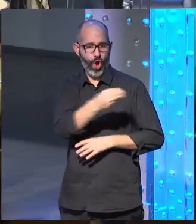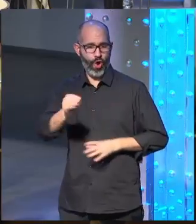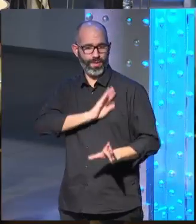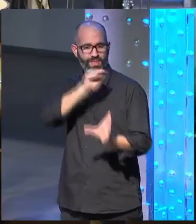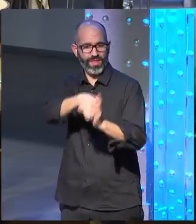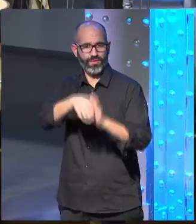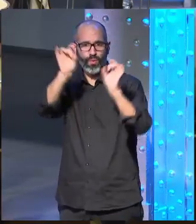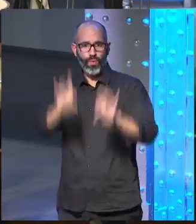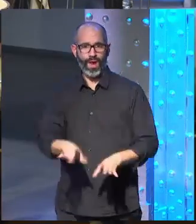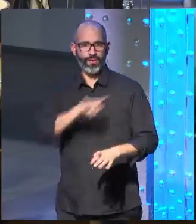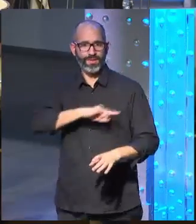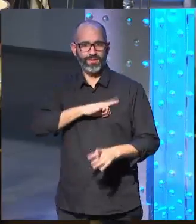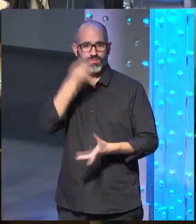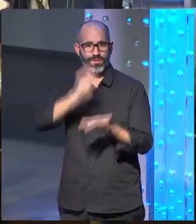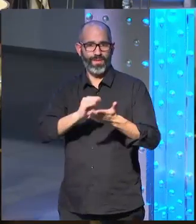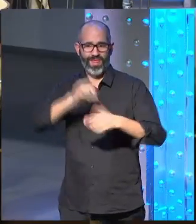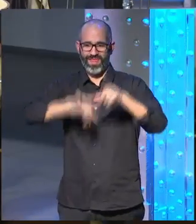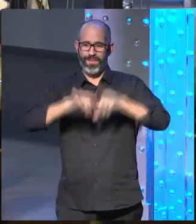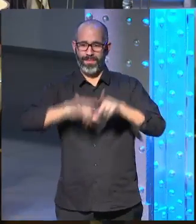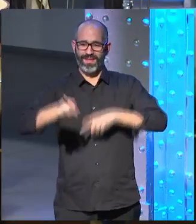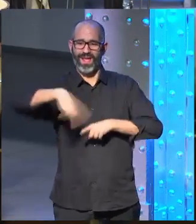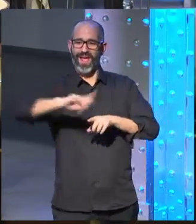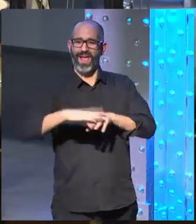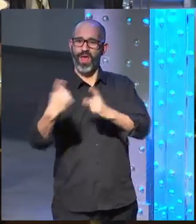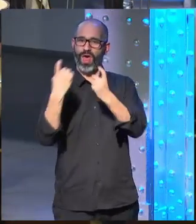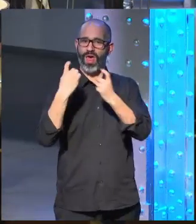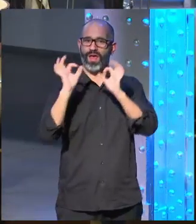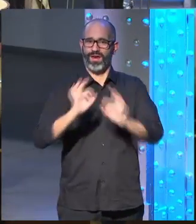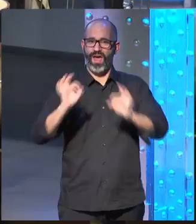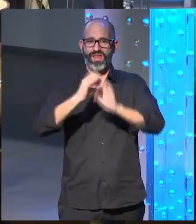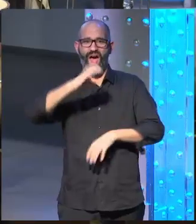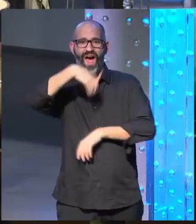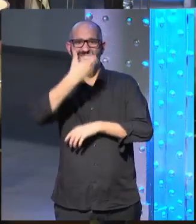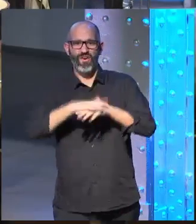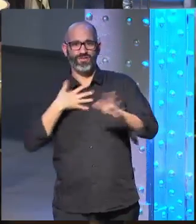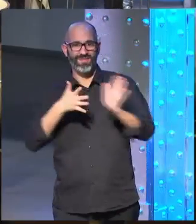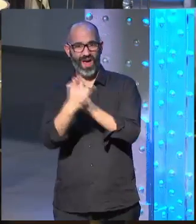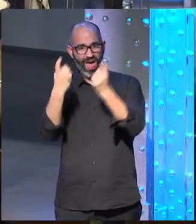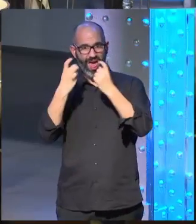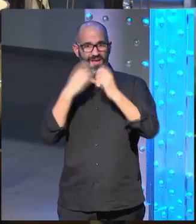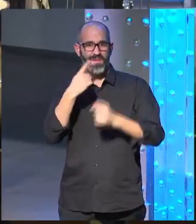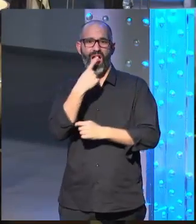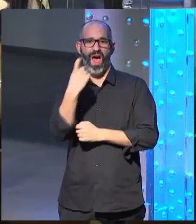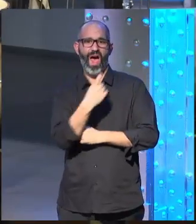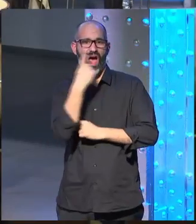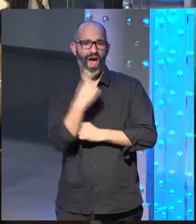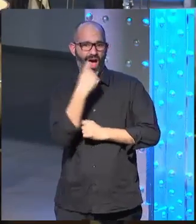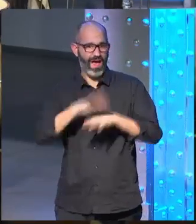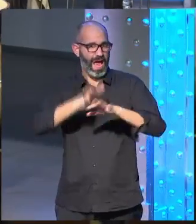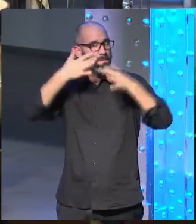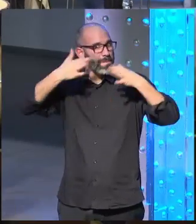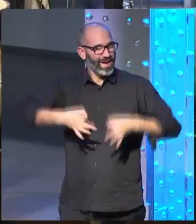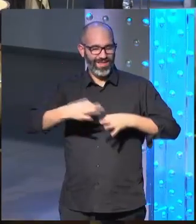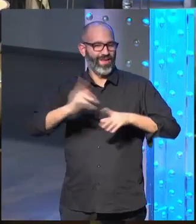decir, yo estoy todavía con mis chicos y a mí mis chicos no me enseñan a manejar el iPhone, esos mitos que cuentan ni nada. Muchas veces les enseño yo a manejar también